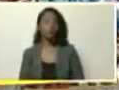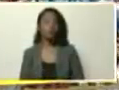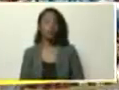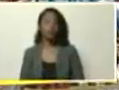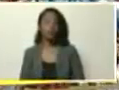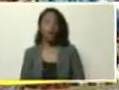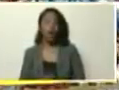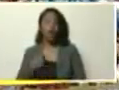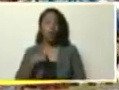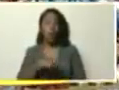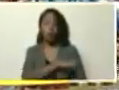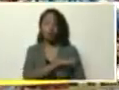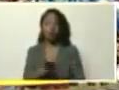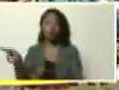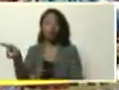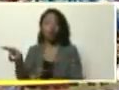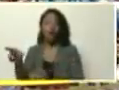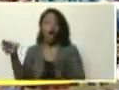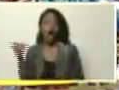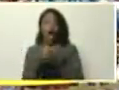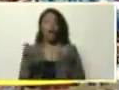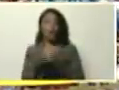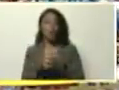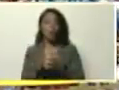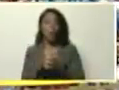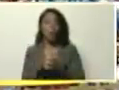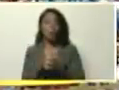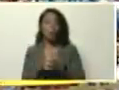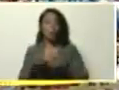Yo mandé al cuerpo de inspectores,